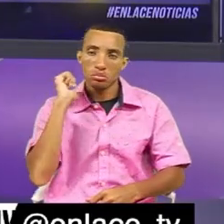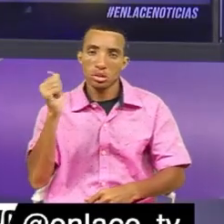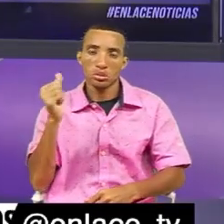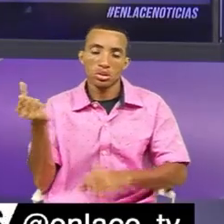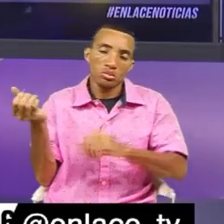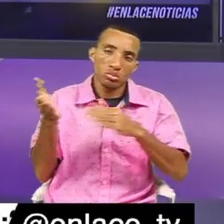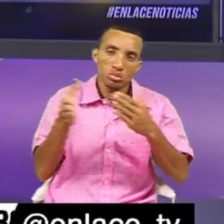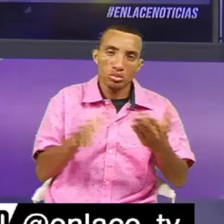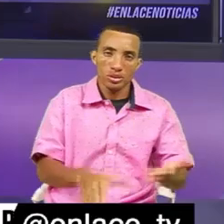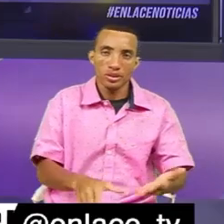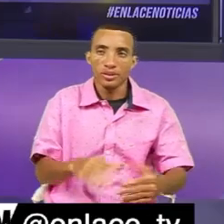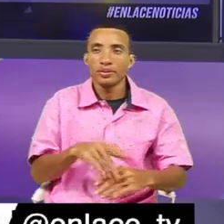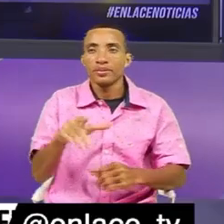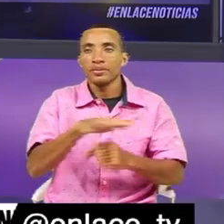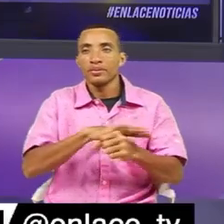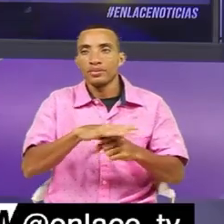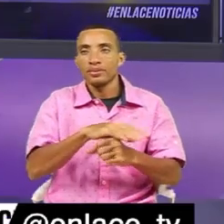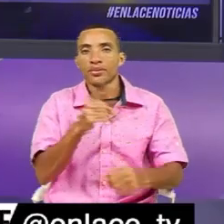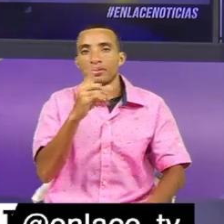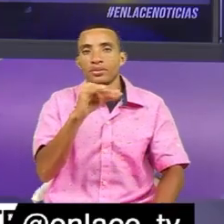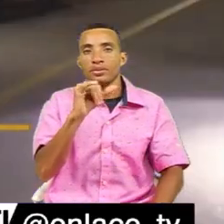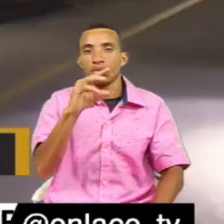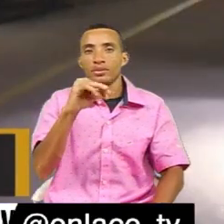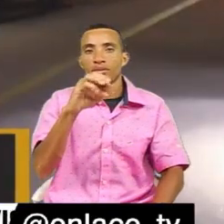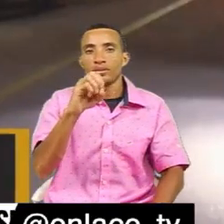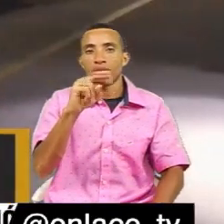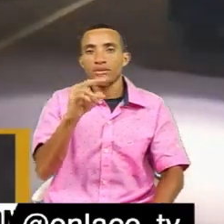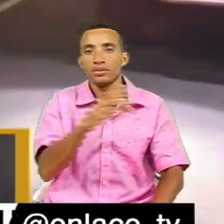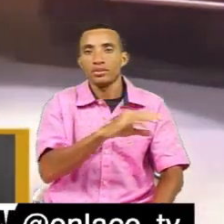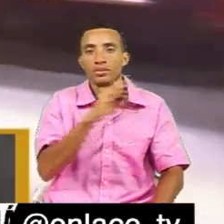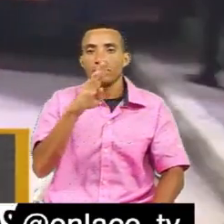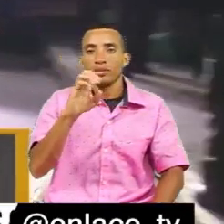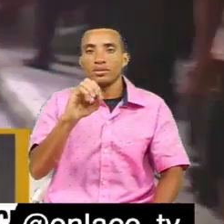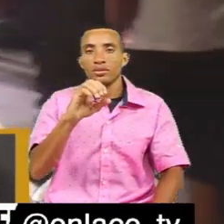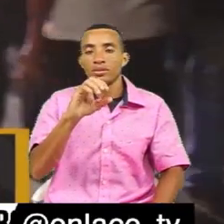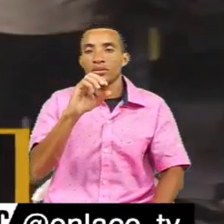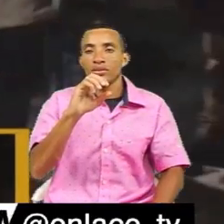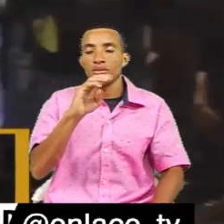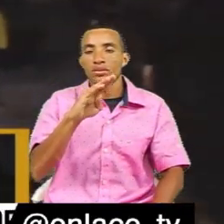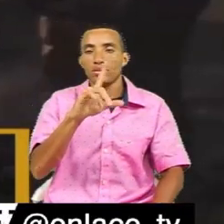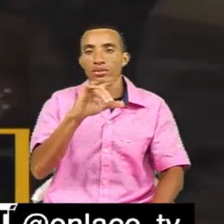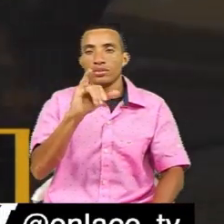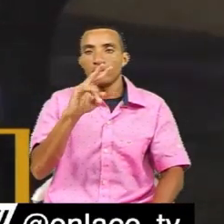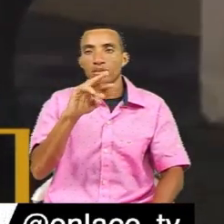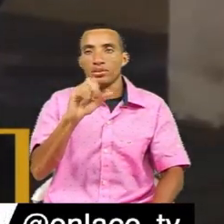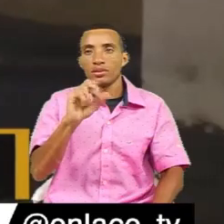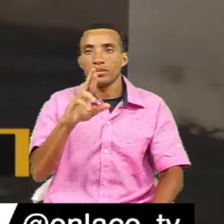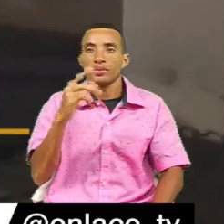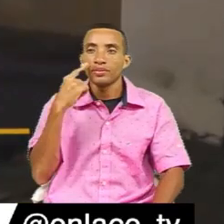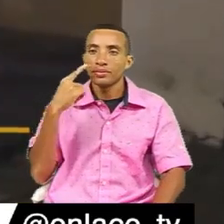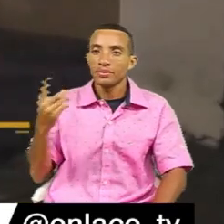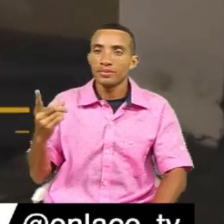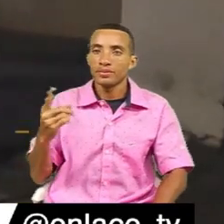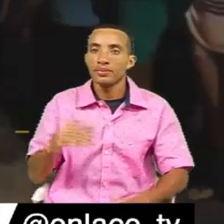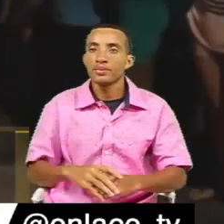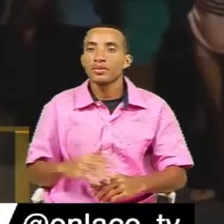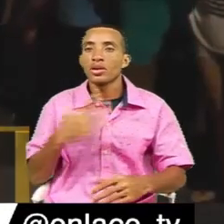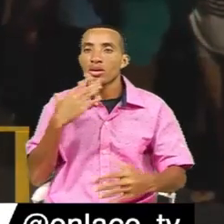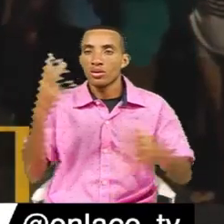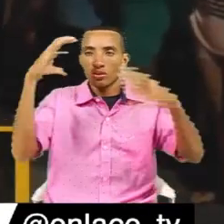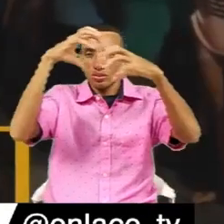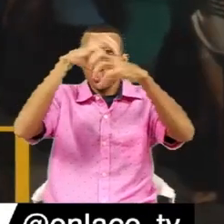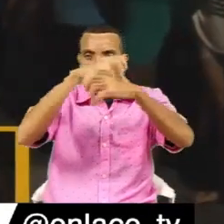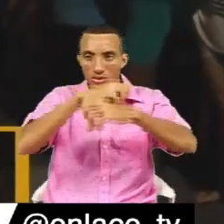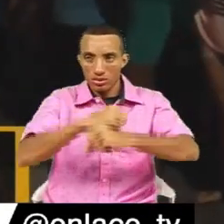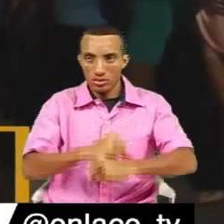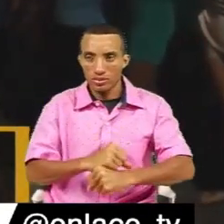la fatal decisión de la víctima. Todo transcurría en completa normalidad para la familia López Ariza cuando la noche de este miércoles 20 de